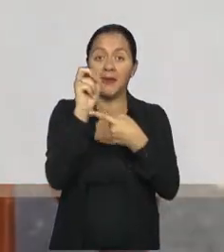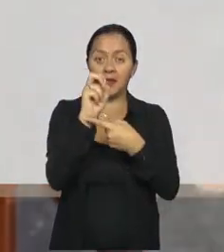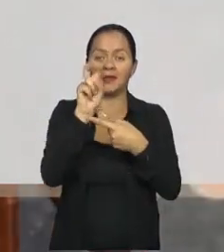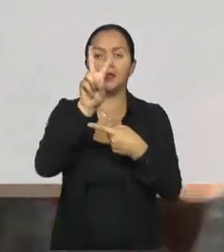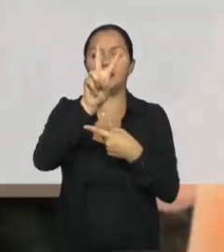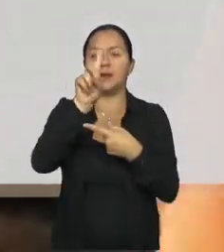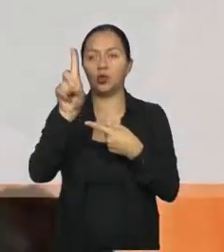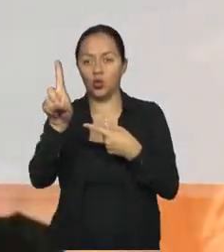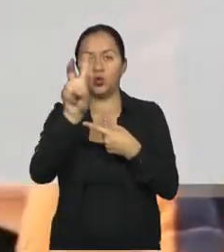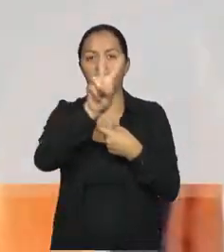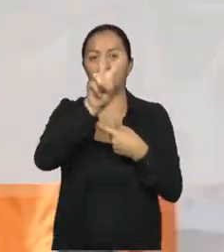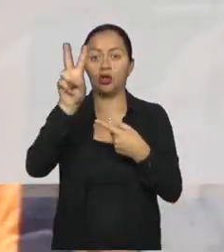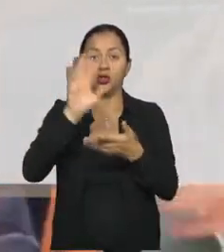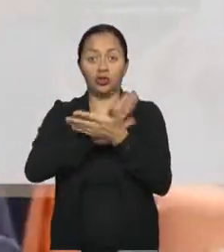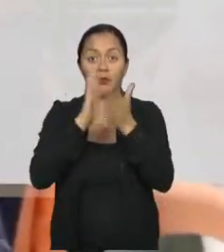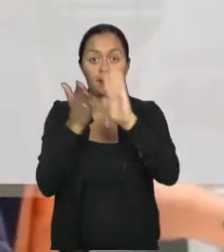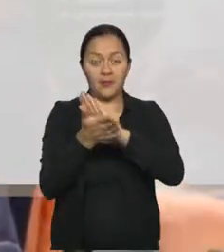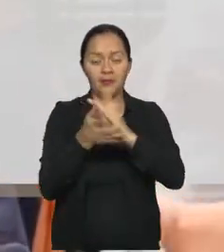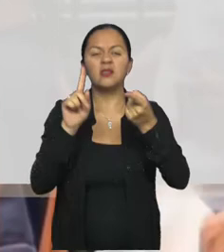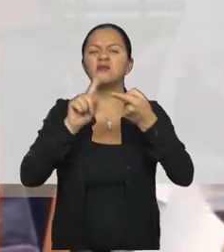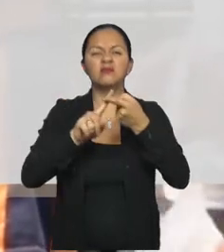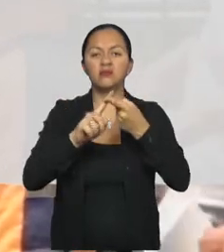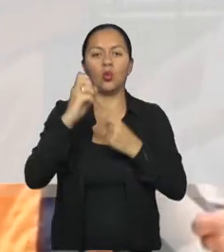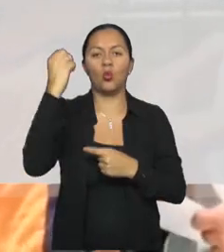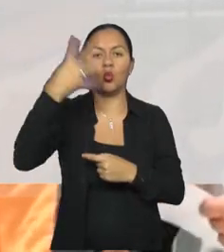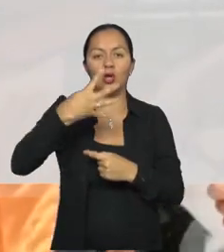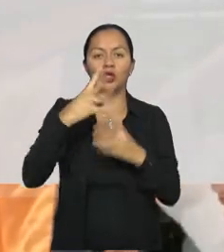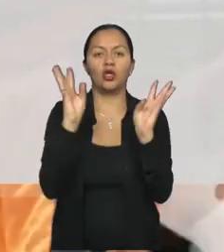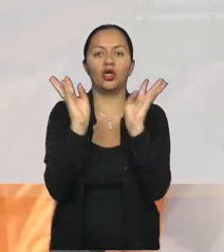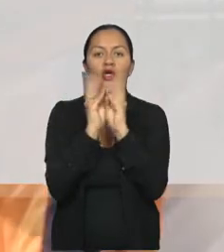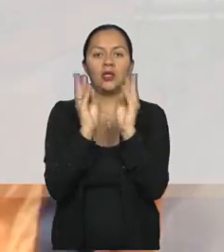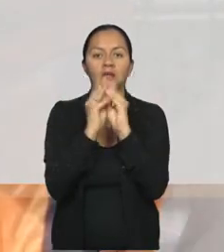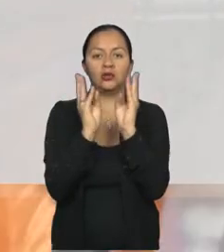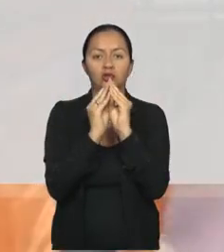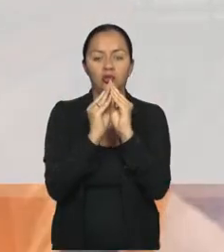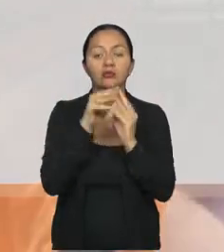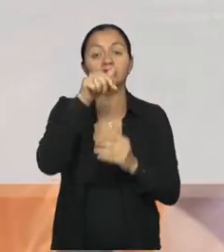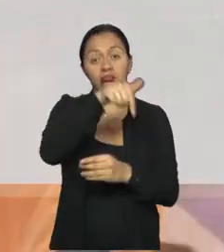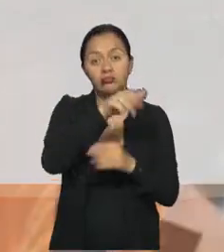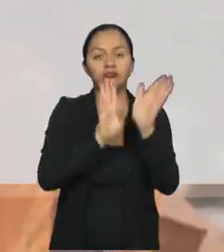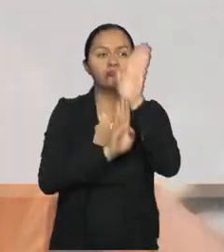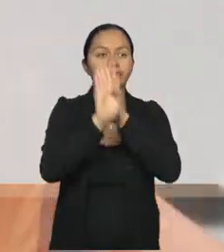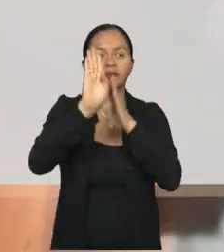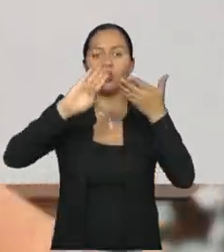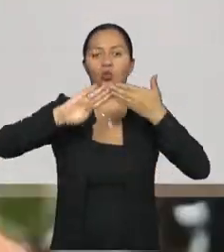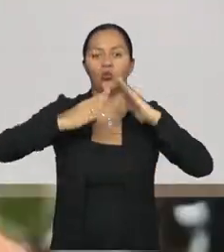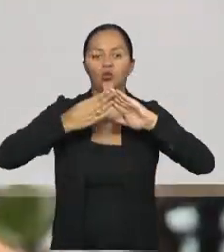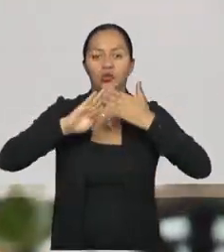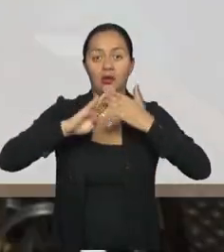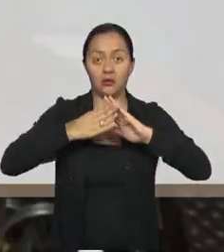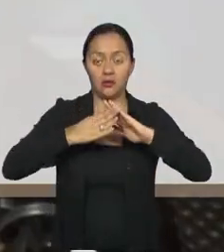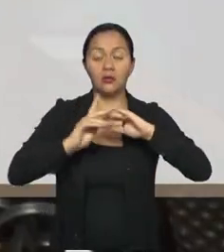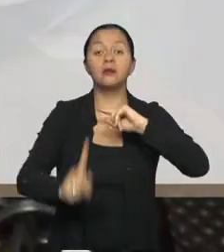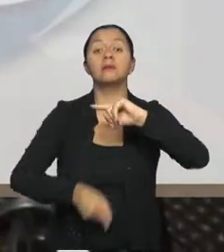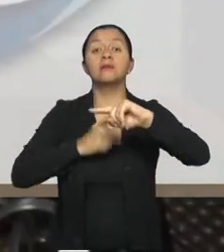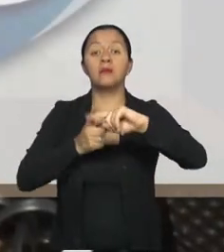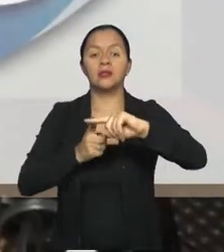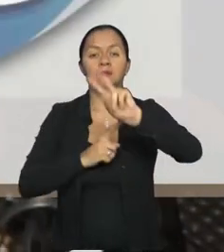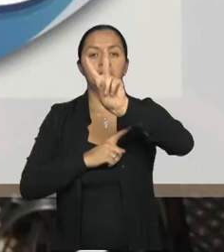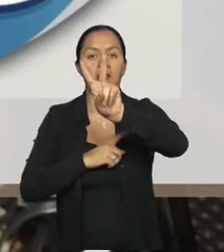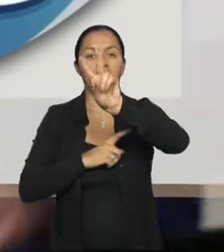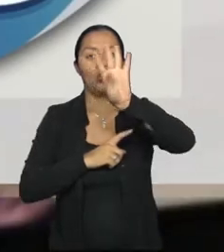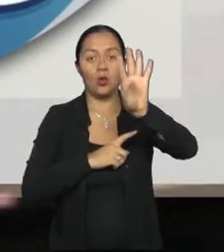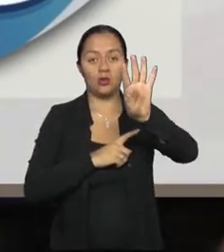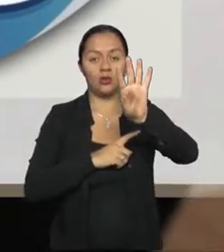y 22 de noviembre se llevará a cabo el cuarto Congreso Continental de Rehabilitación Basada en la Comunidad y el 23 y 24 de